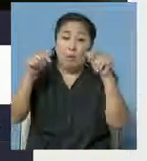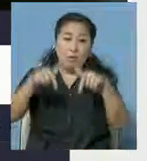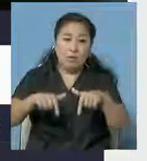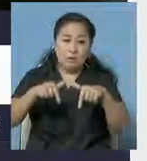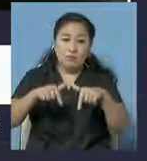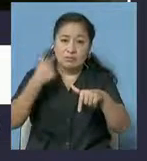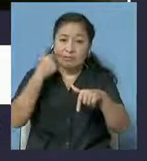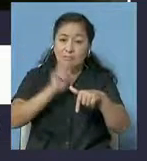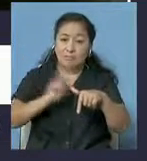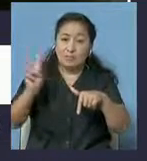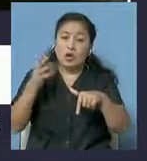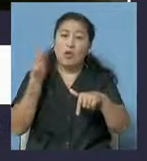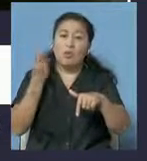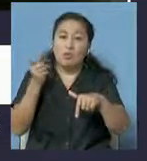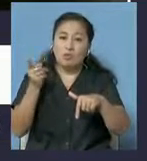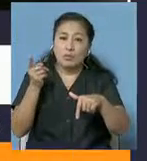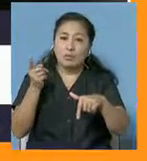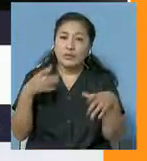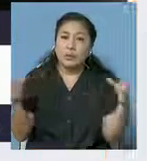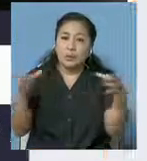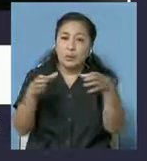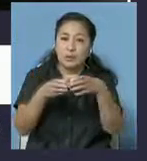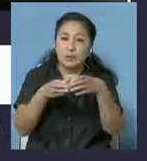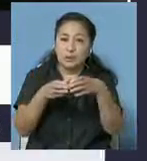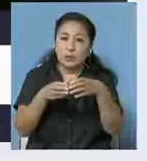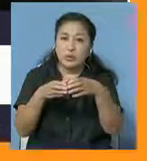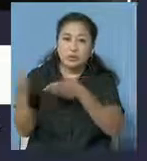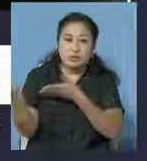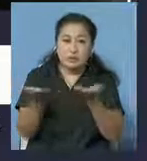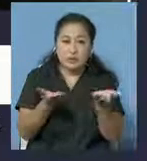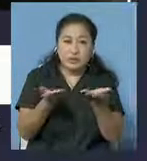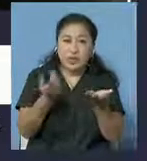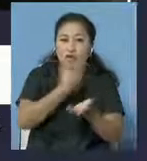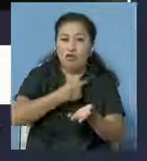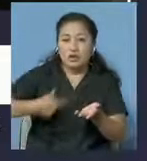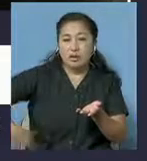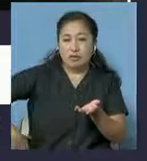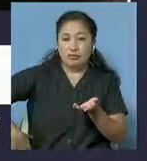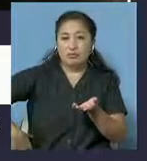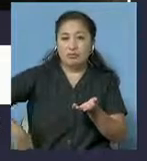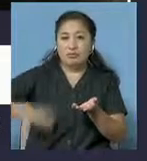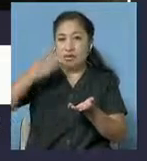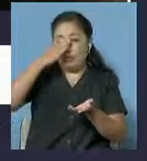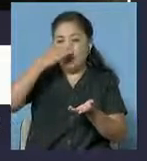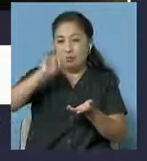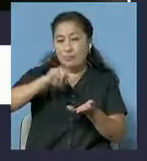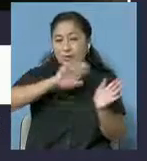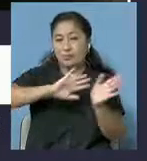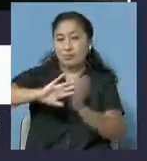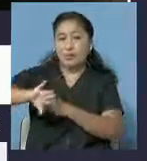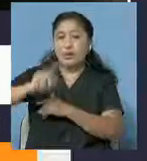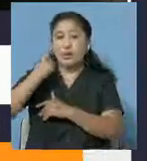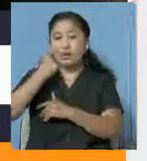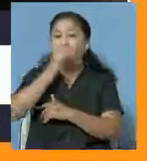hoy estamos, ¿no es cierto?, con una reunión que nos recibió el gobernador, luego estuvimos con el